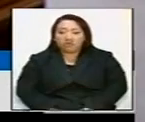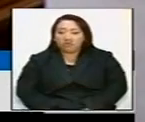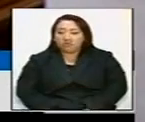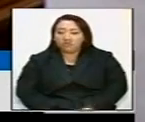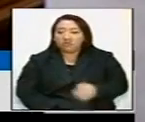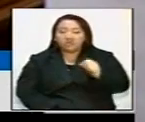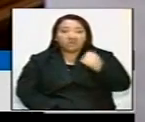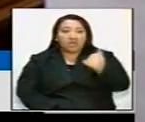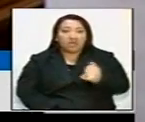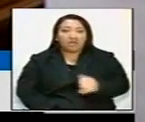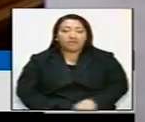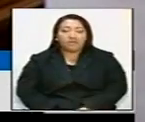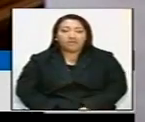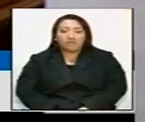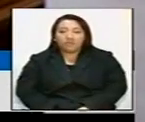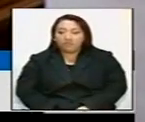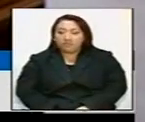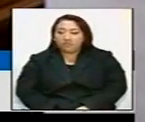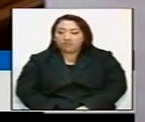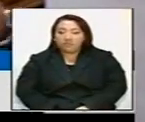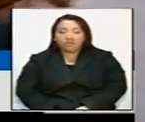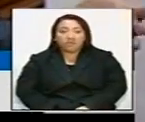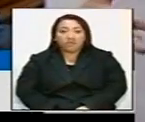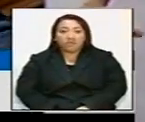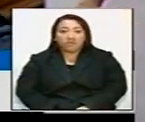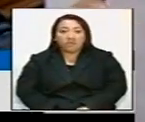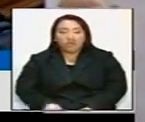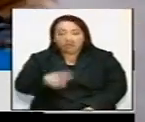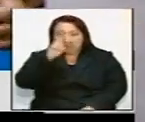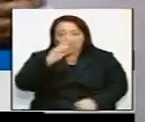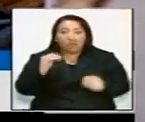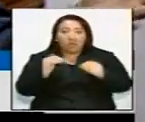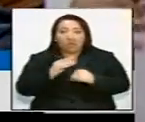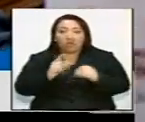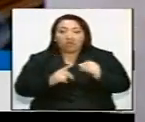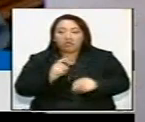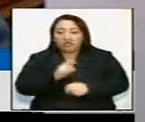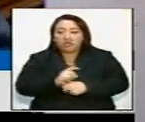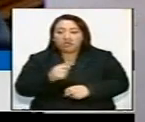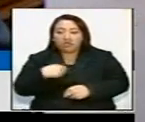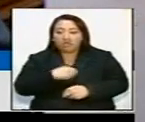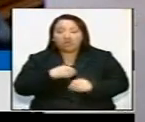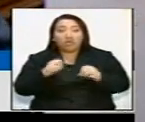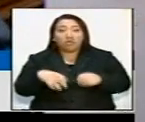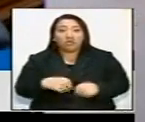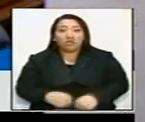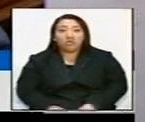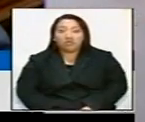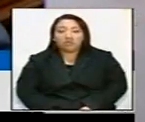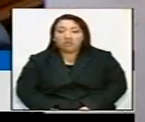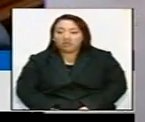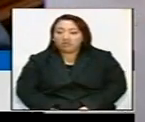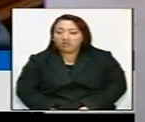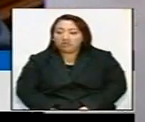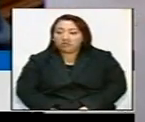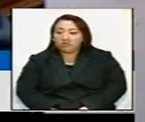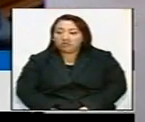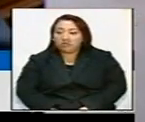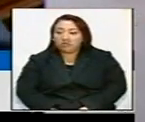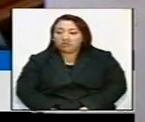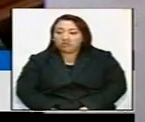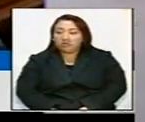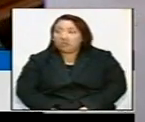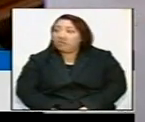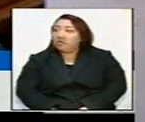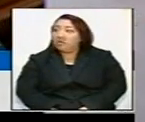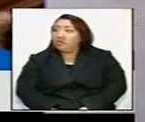existen. El Perú, al igual que una de las enseñanzas que Australia nos deja en su historia, es